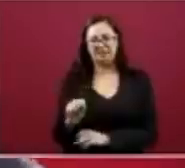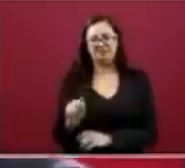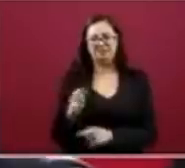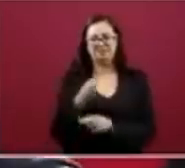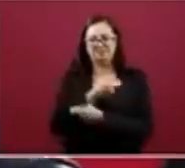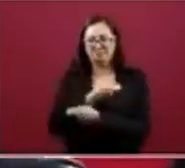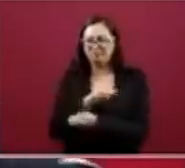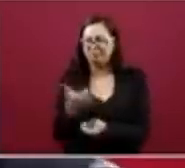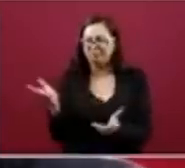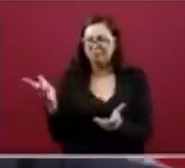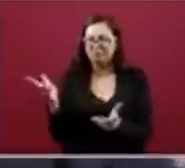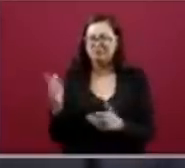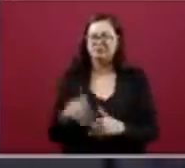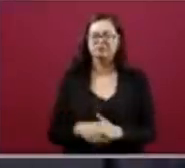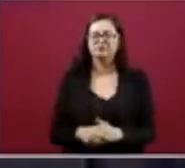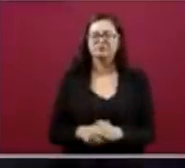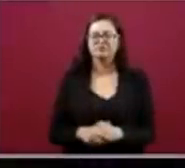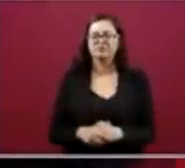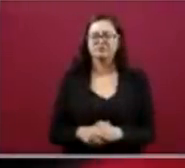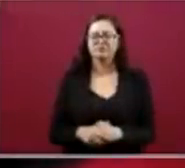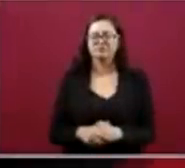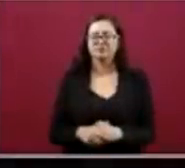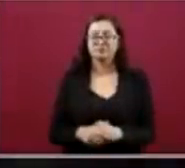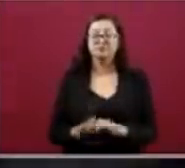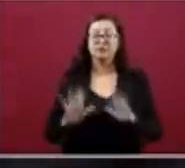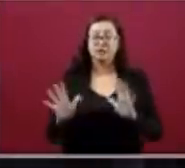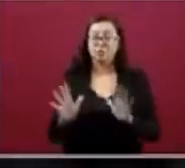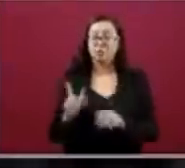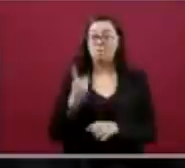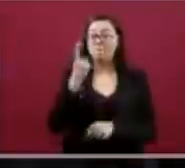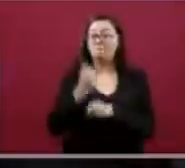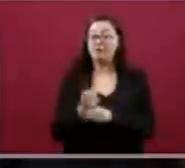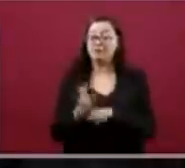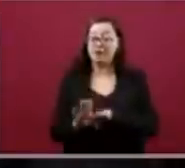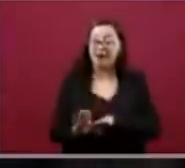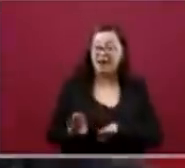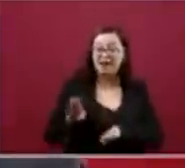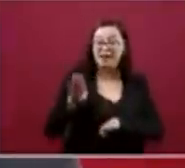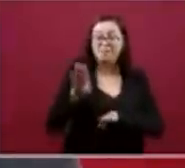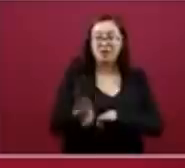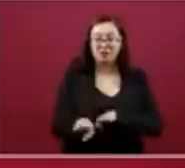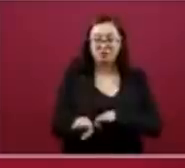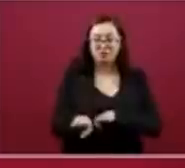Bueno, una vez que terminemos de